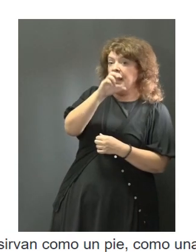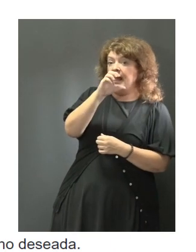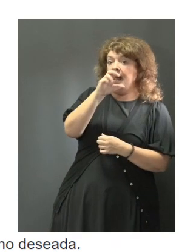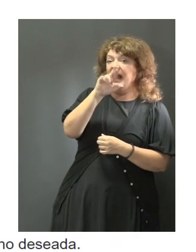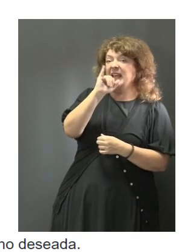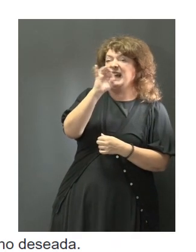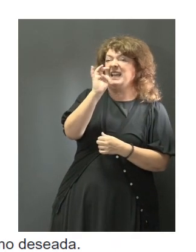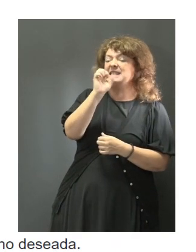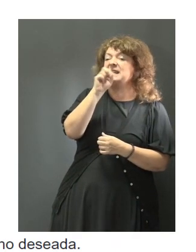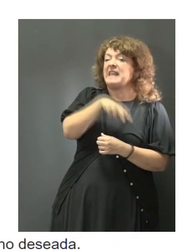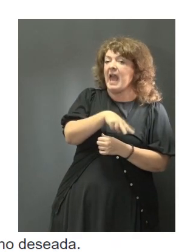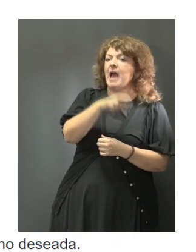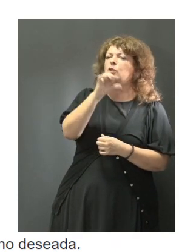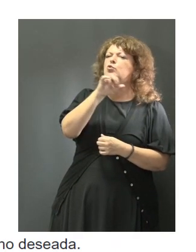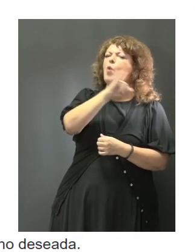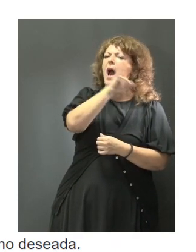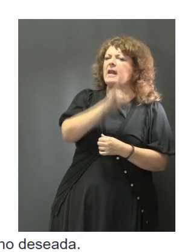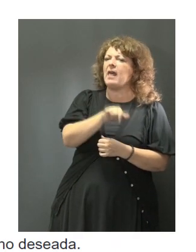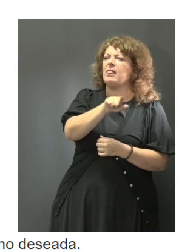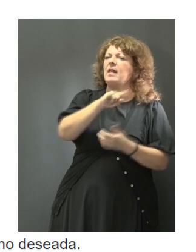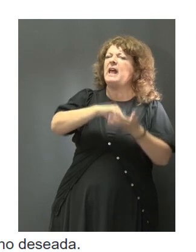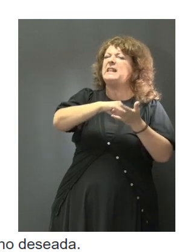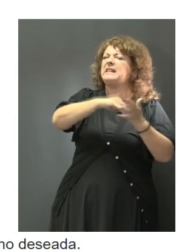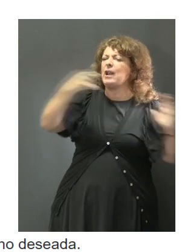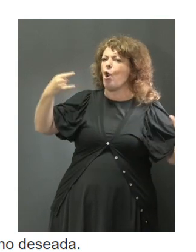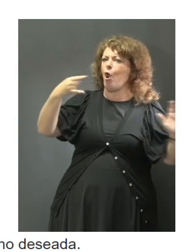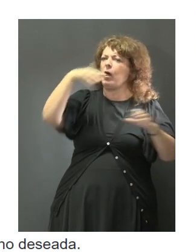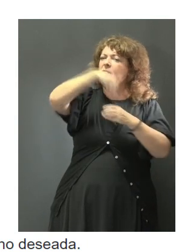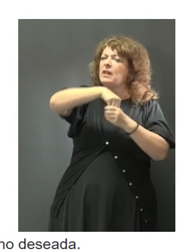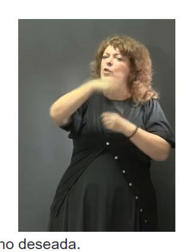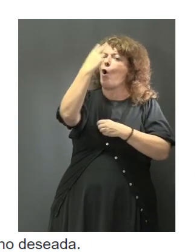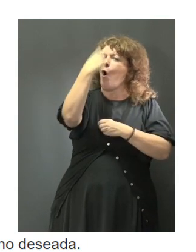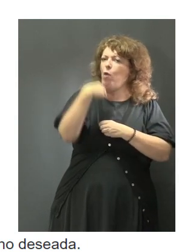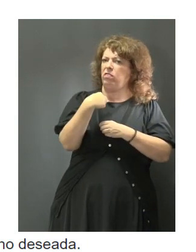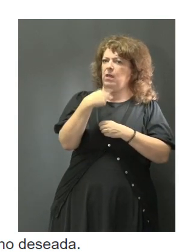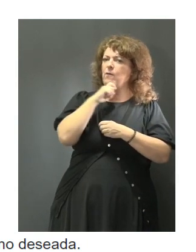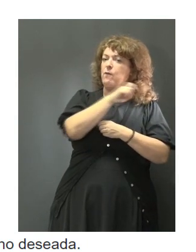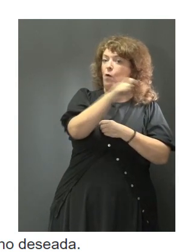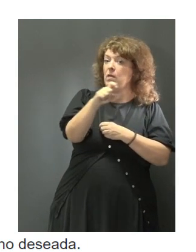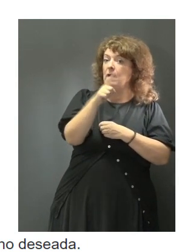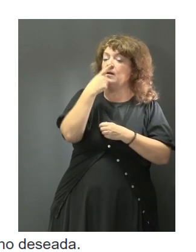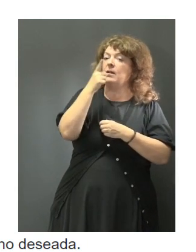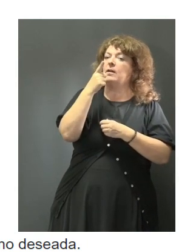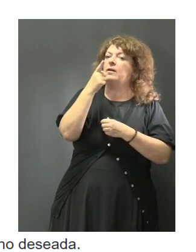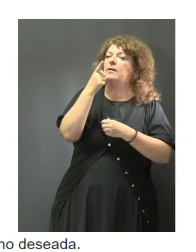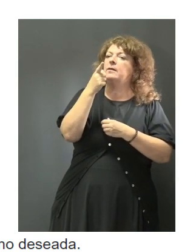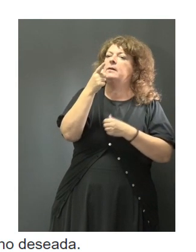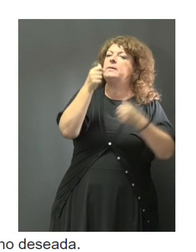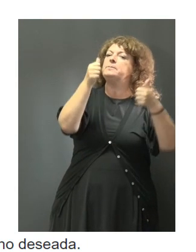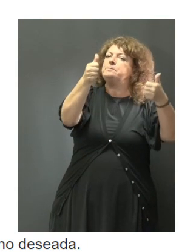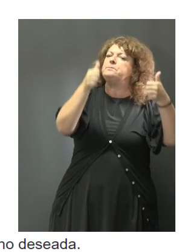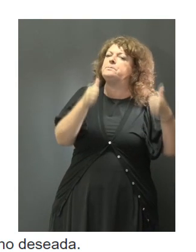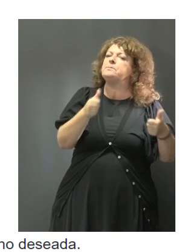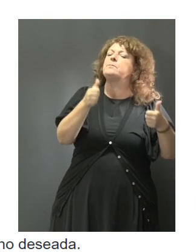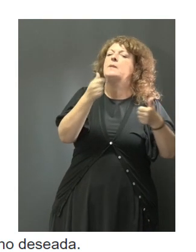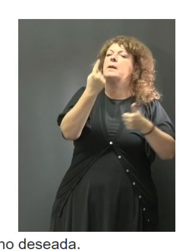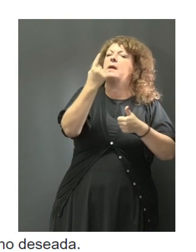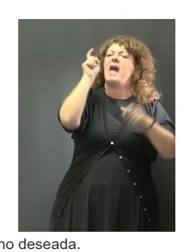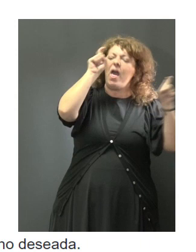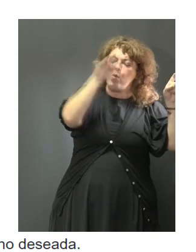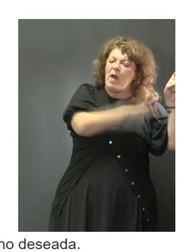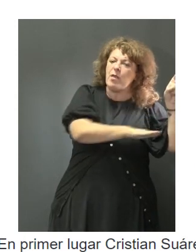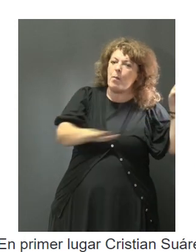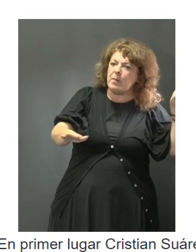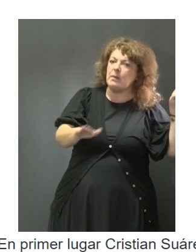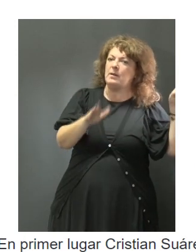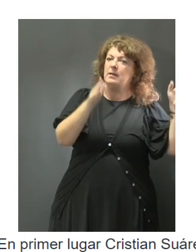del Departamento de Accesibilidad Tecnológica de Fundación 11, es graduado en Educación Primaria, con mención